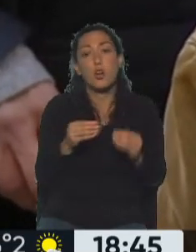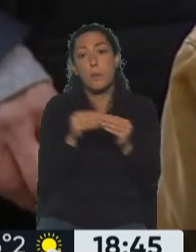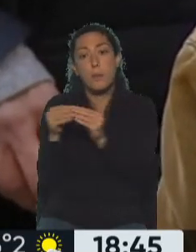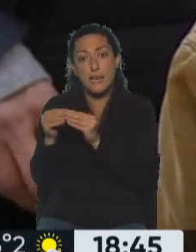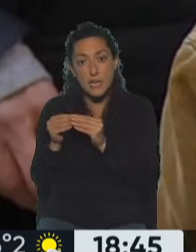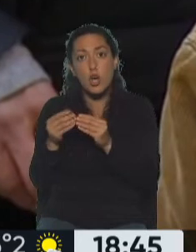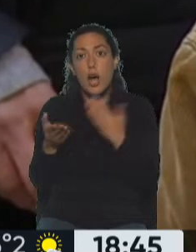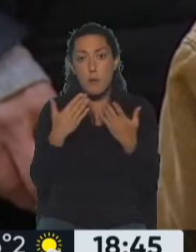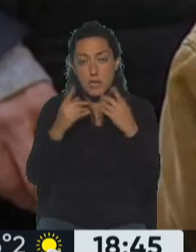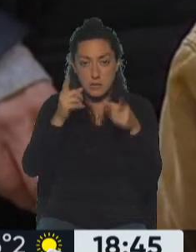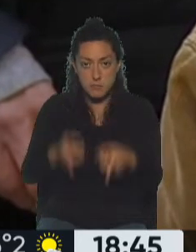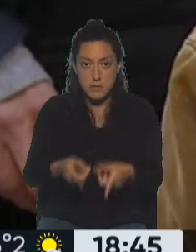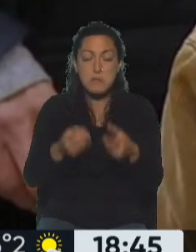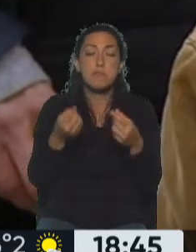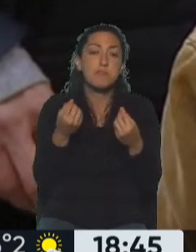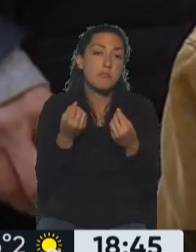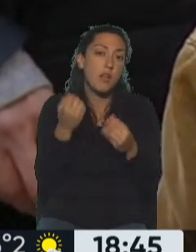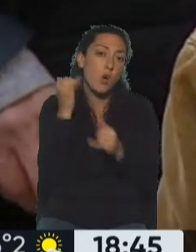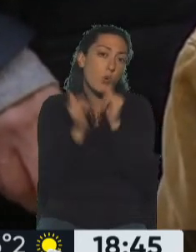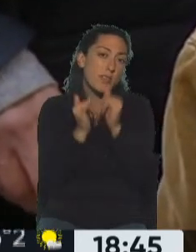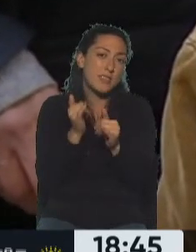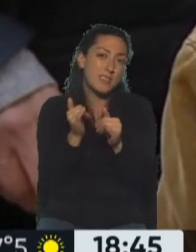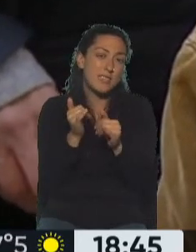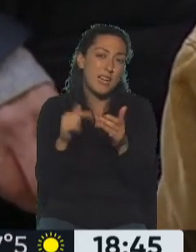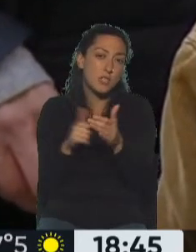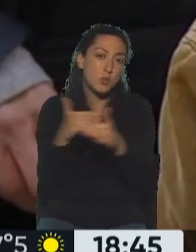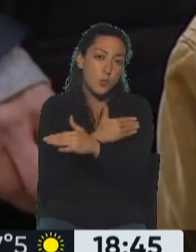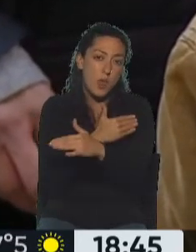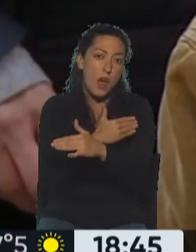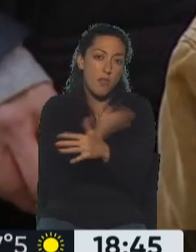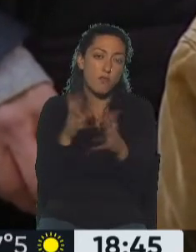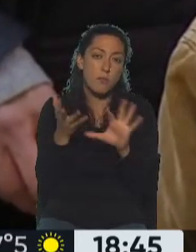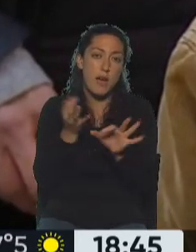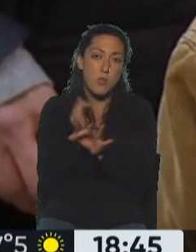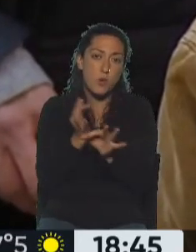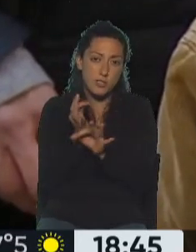compañeros para comentar un poco qué es lo que estuvo pasando en la Ciudad de Buenos Aires a nivel educativo.